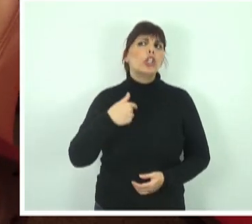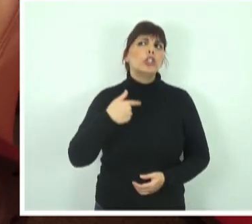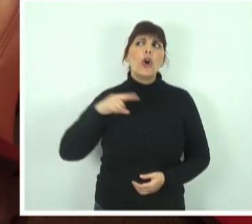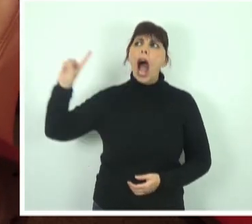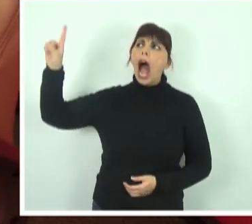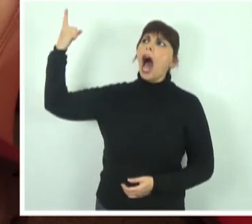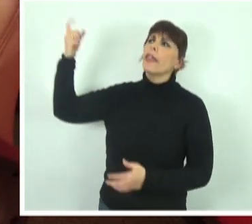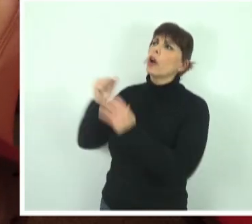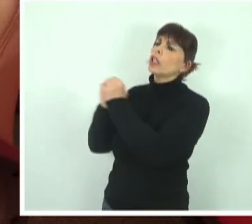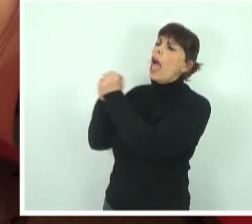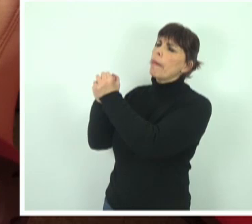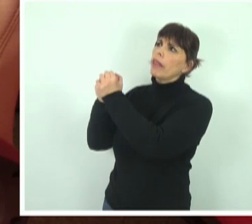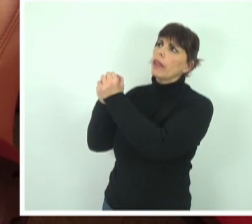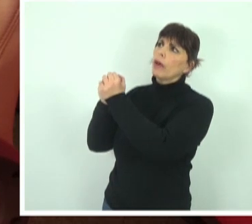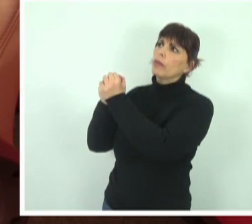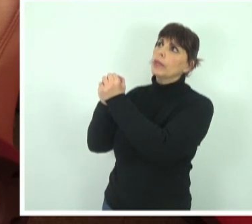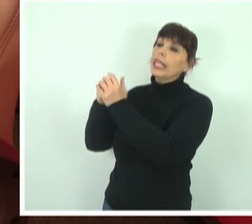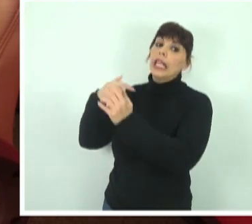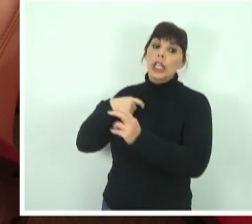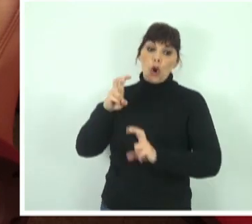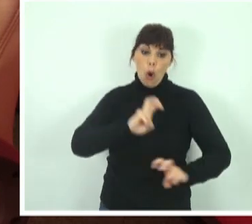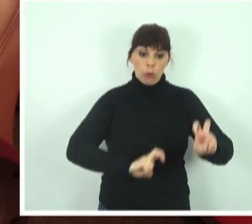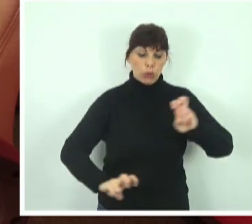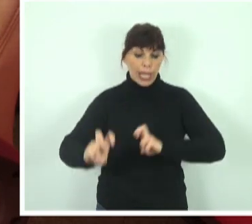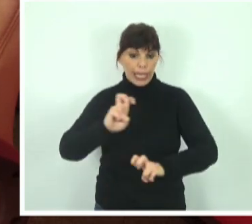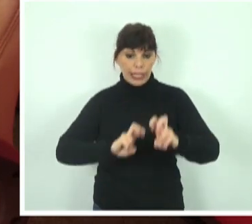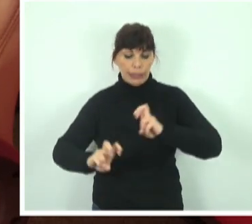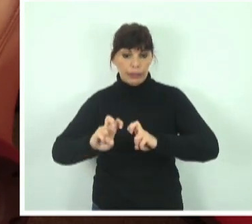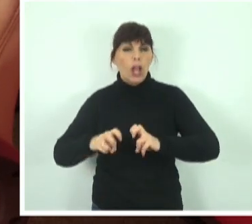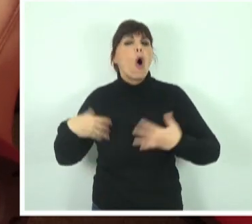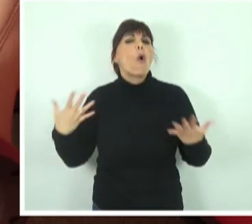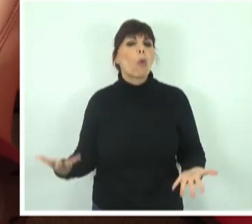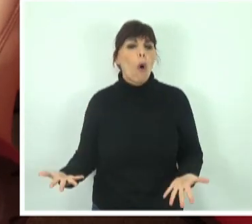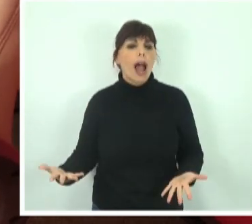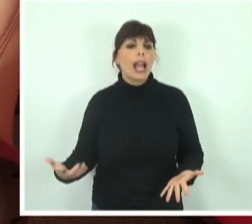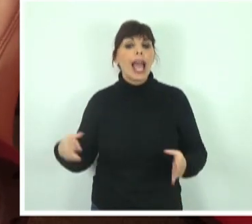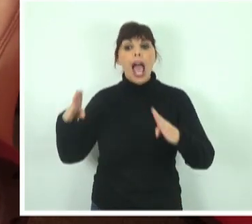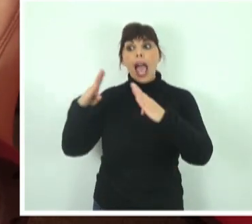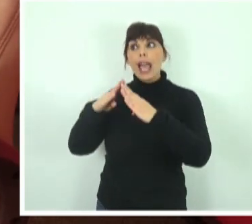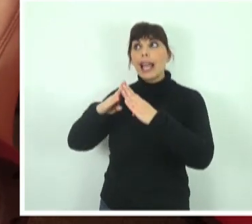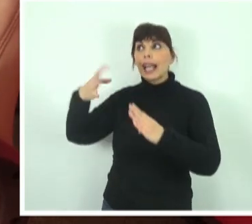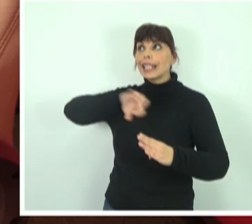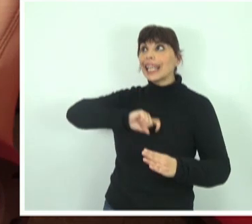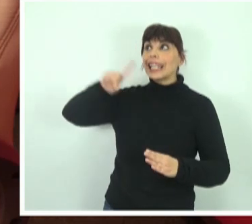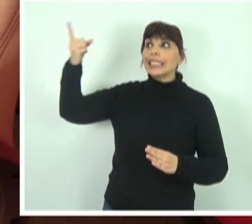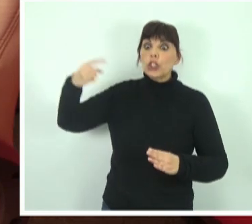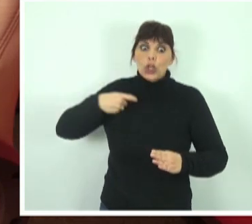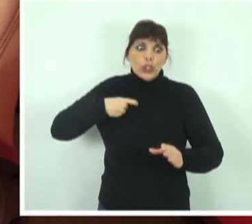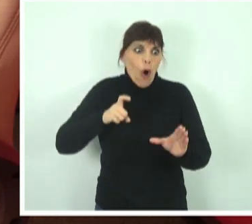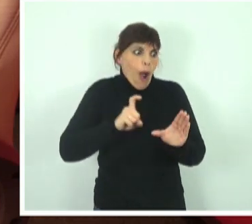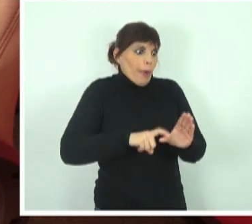Señor, y esta buscaré: que esté yo en la casa del Señor todos los días de mi vida